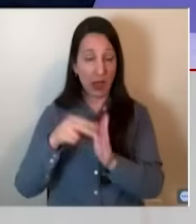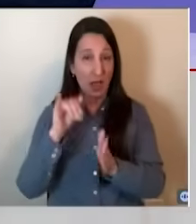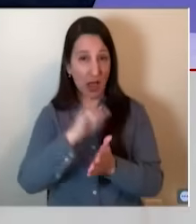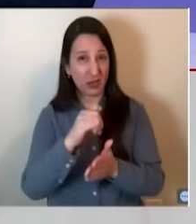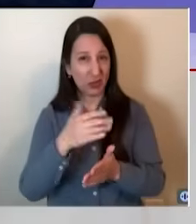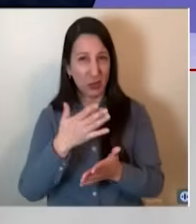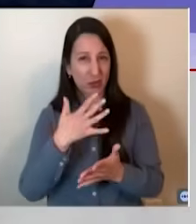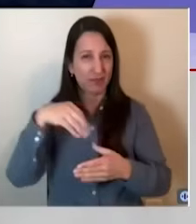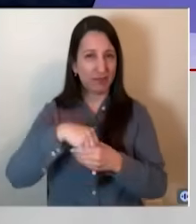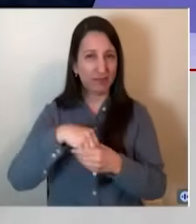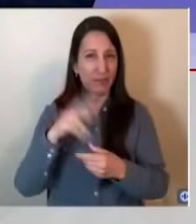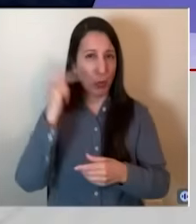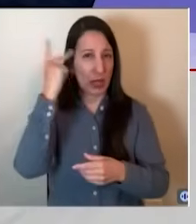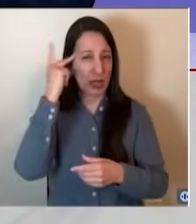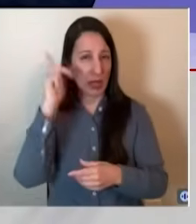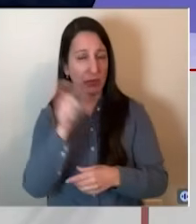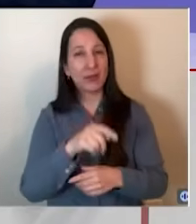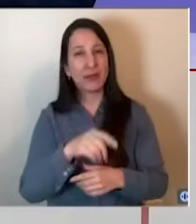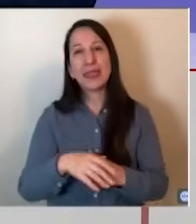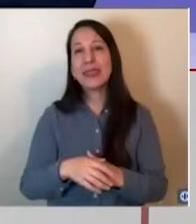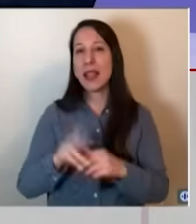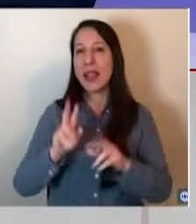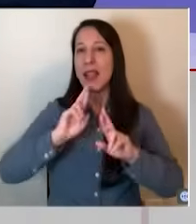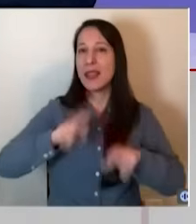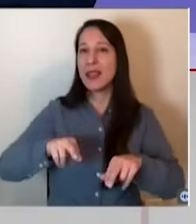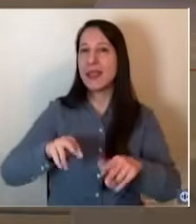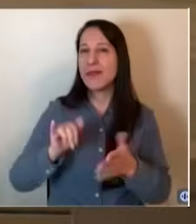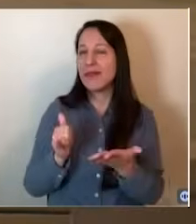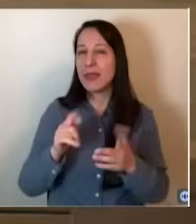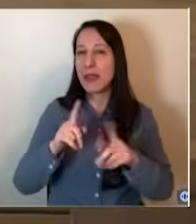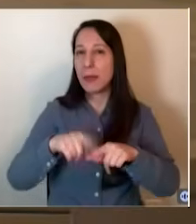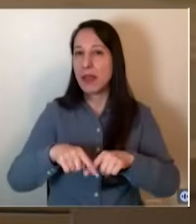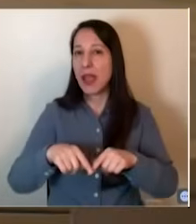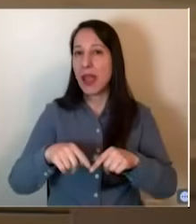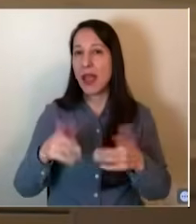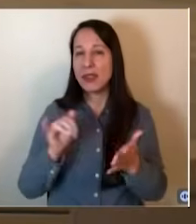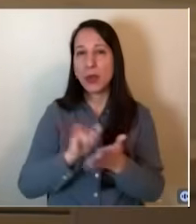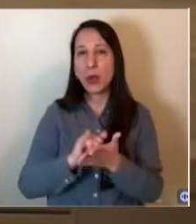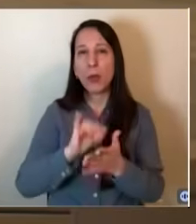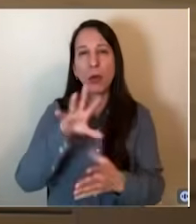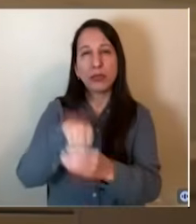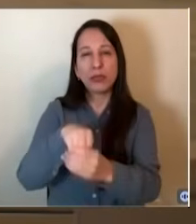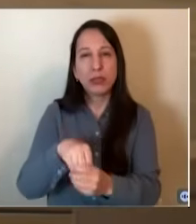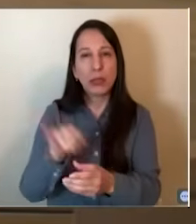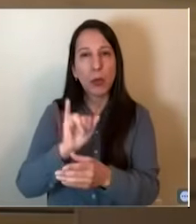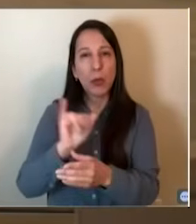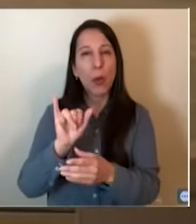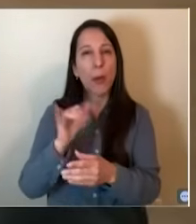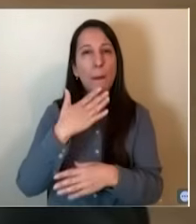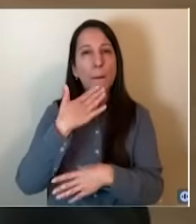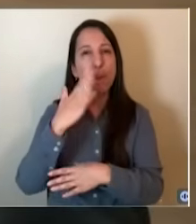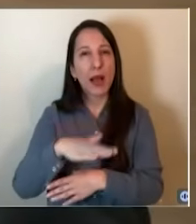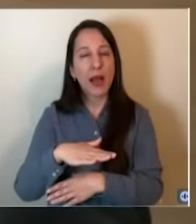Vea, el tema con la beligerancia, Helen, es que para mí la beligerancia está muy mal